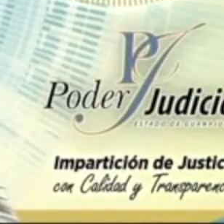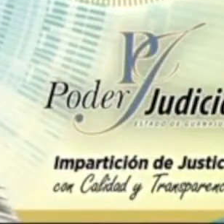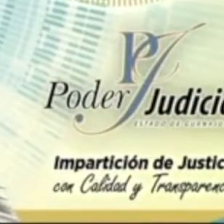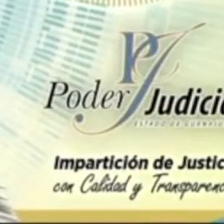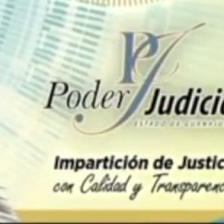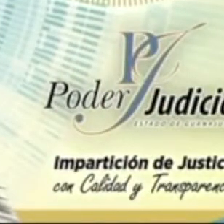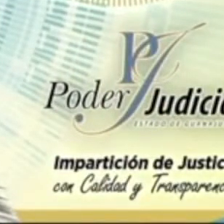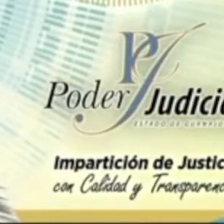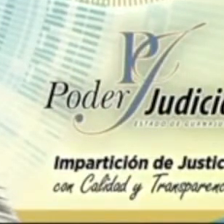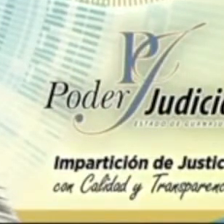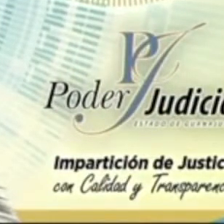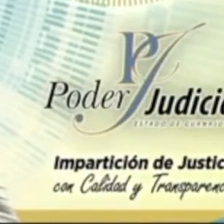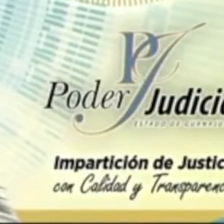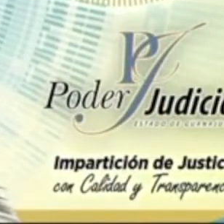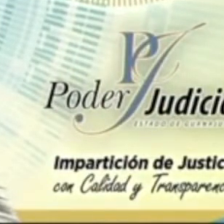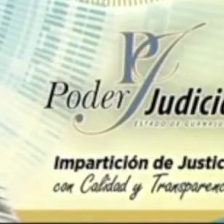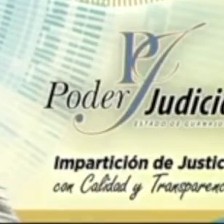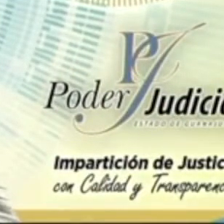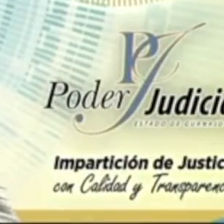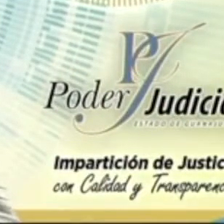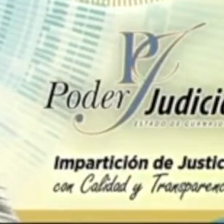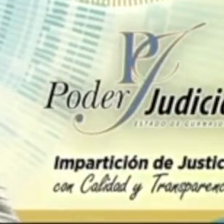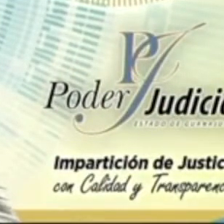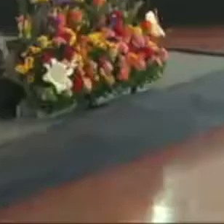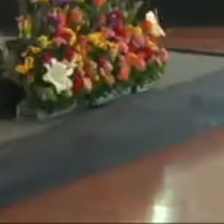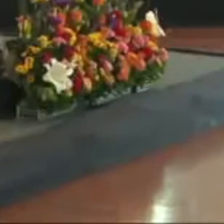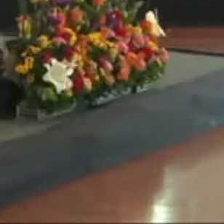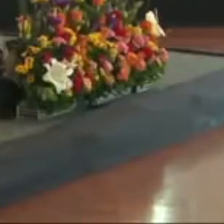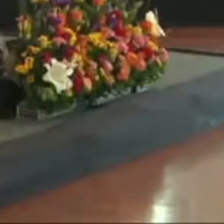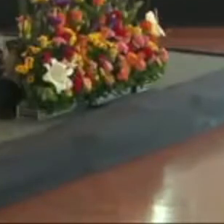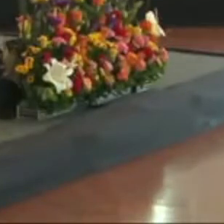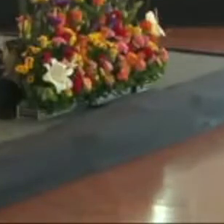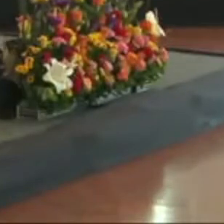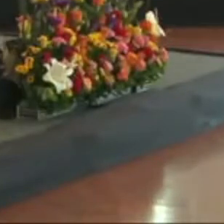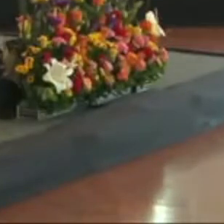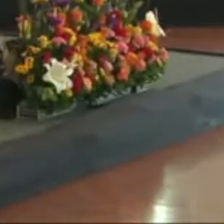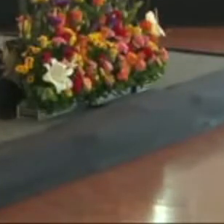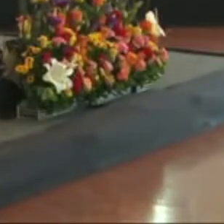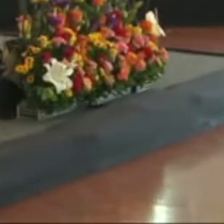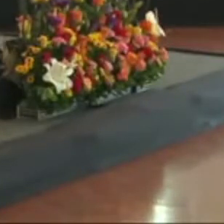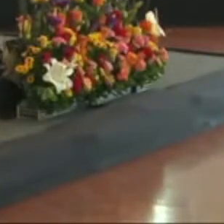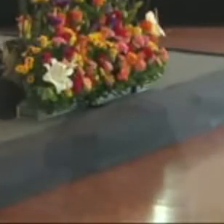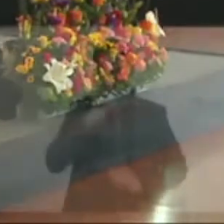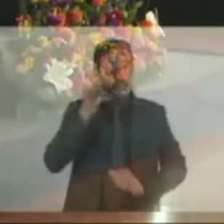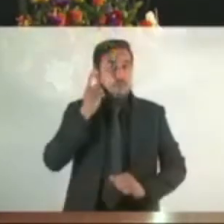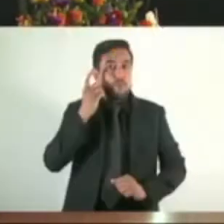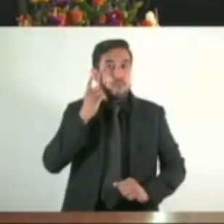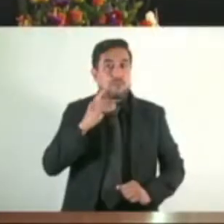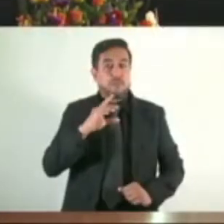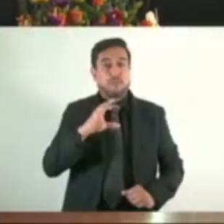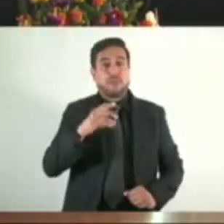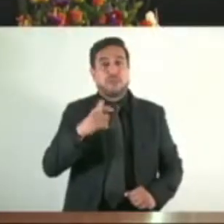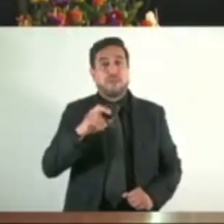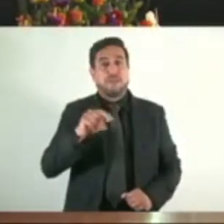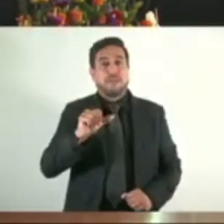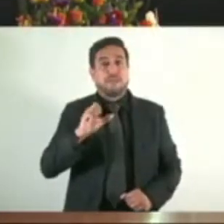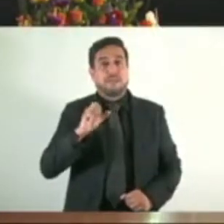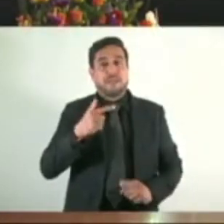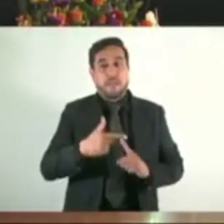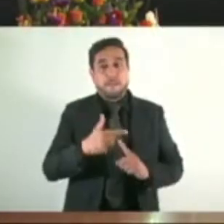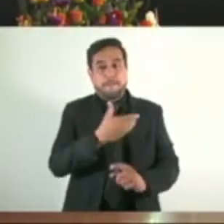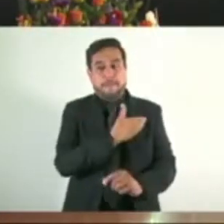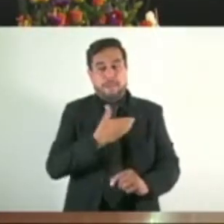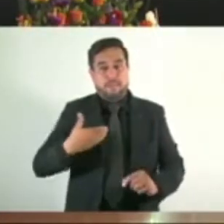A continuación solicito, haga uso de la palabra, el señor diputado Germán Cervantes Vega, presidente del